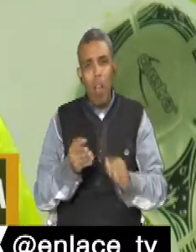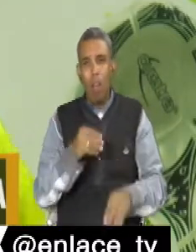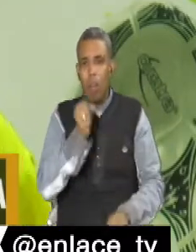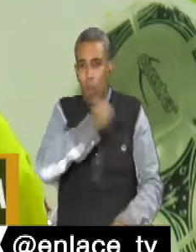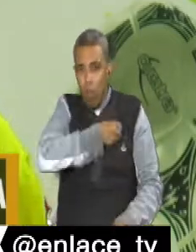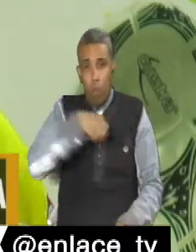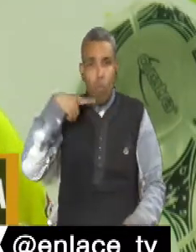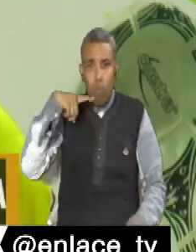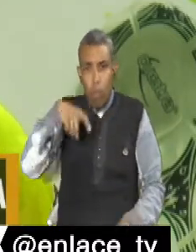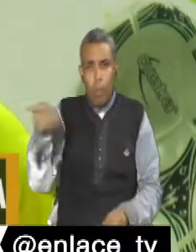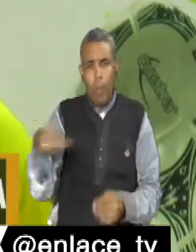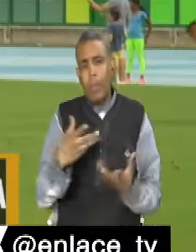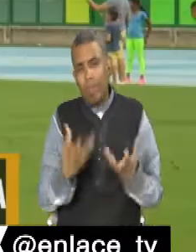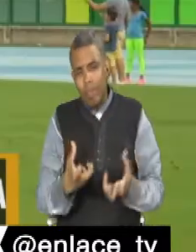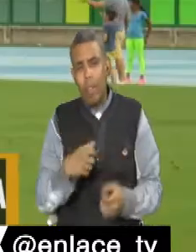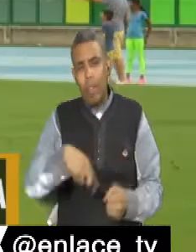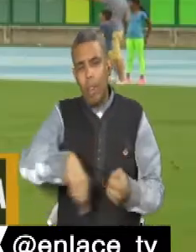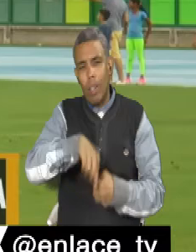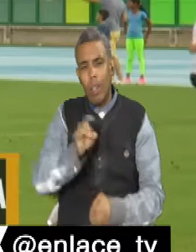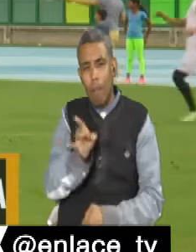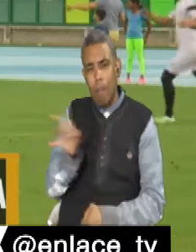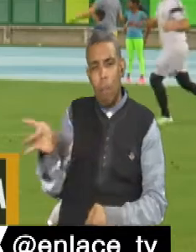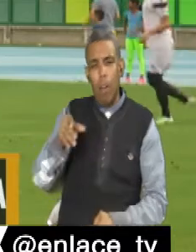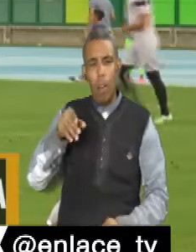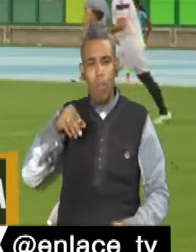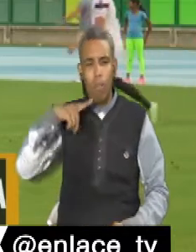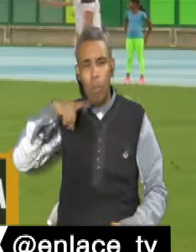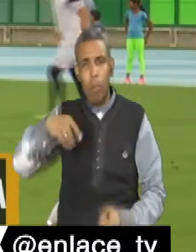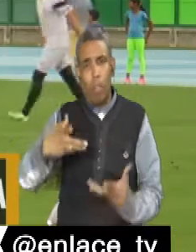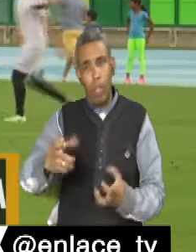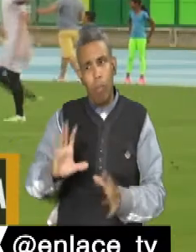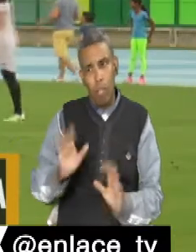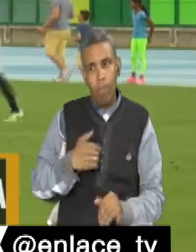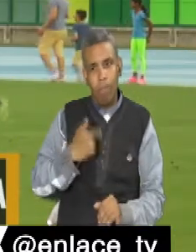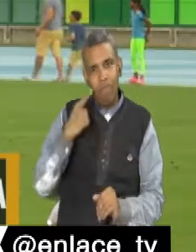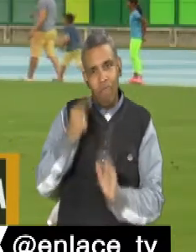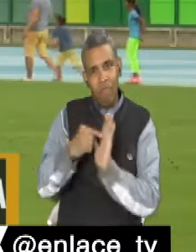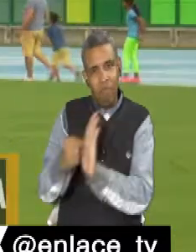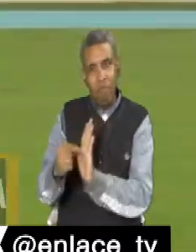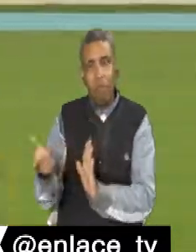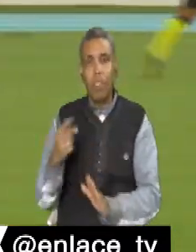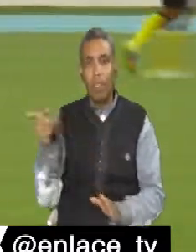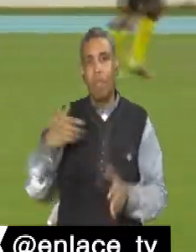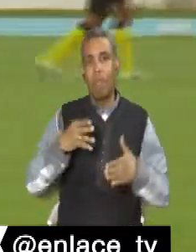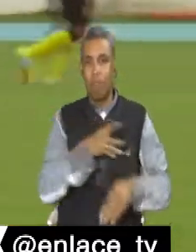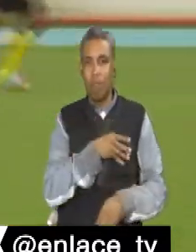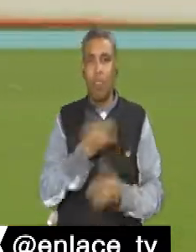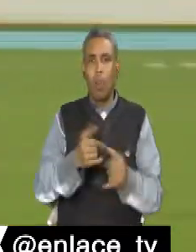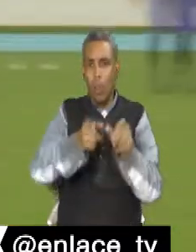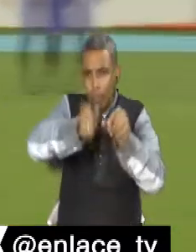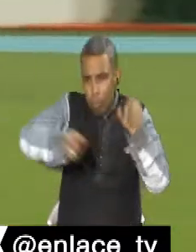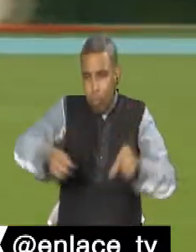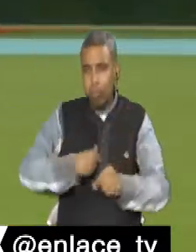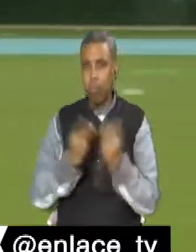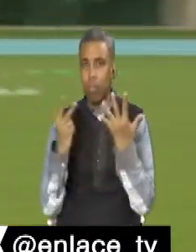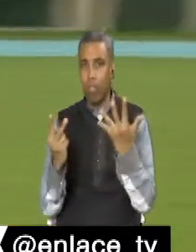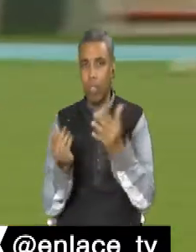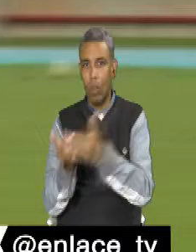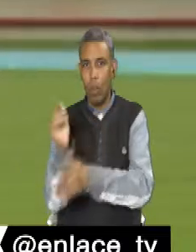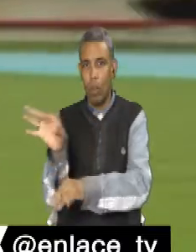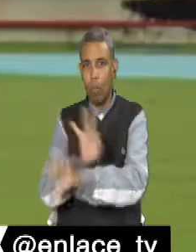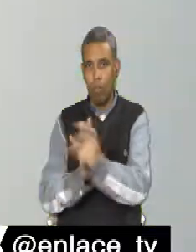y creo que es una motivación grande. Fueron 7 los jugadores que se incorporaron a la máquina amarilla en este semestre de 2017.